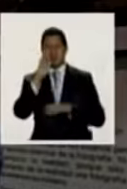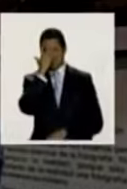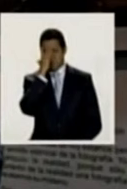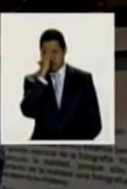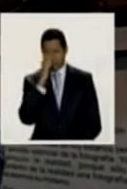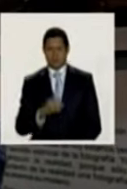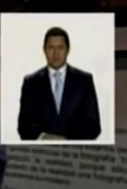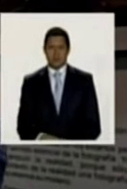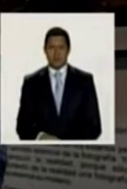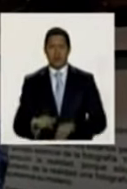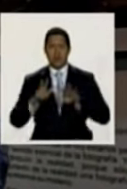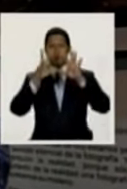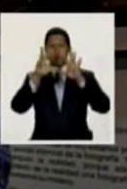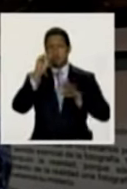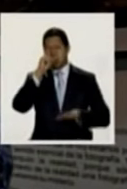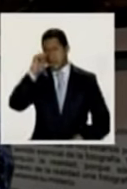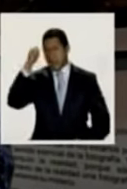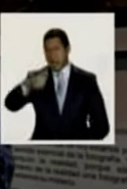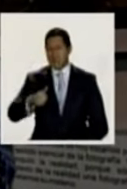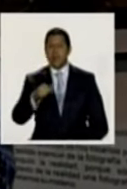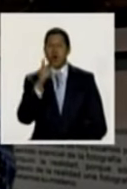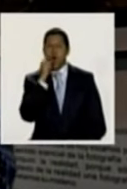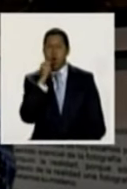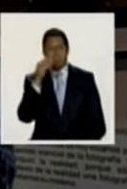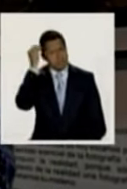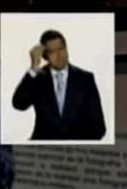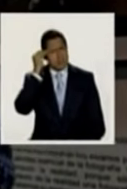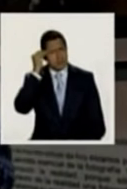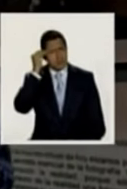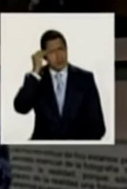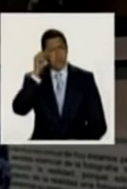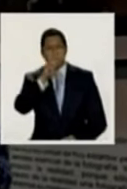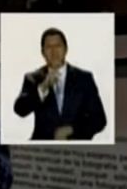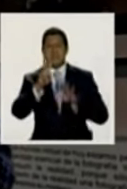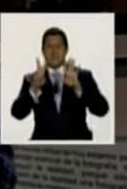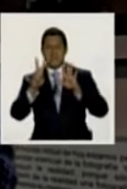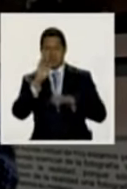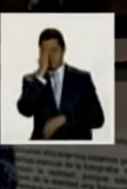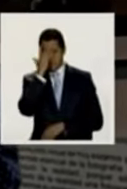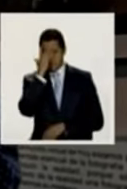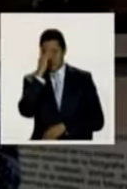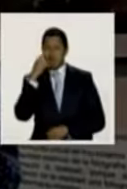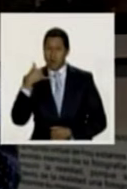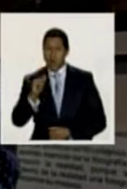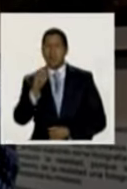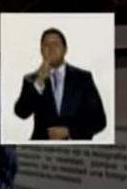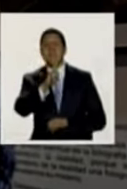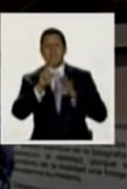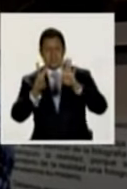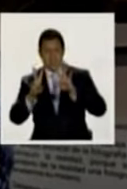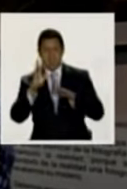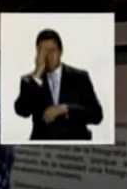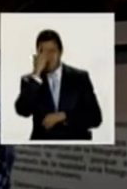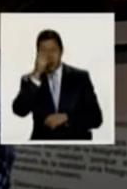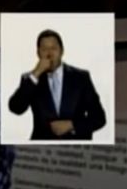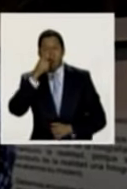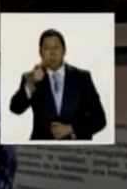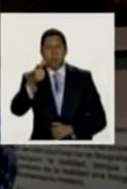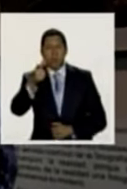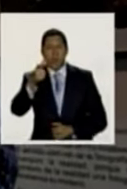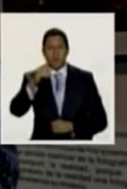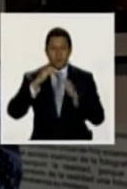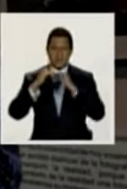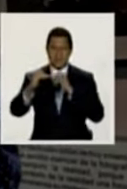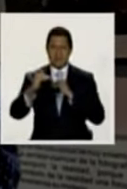febrero. Hace 80 años Rómulo Gallegos previó el 27 de febrero, porque hay un 27 de febrero en un pueblo